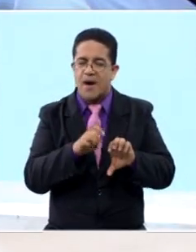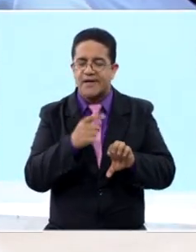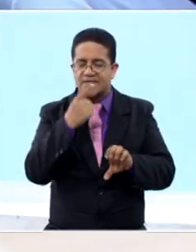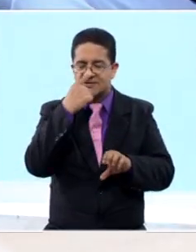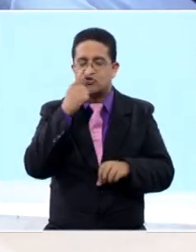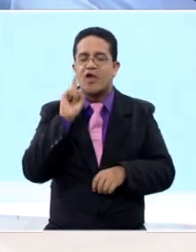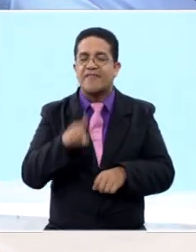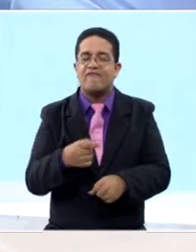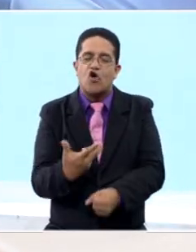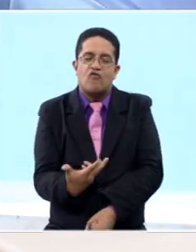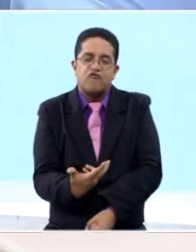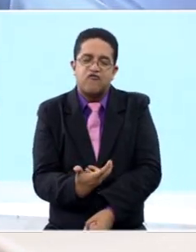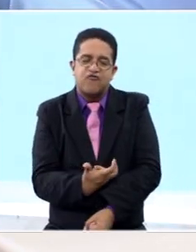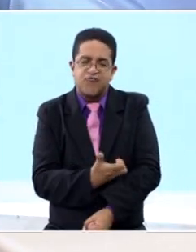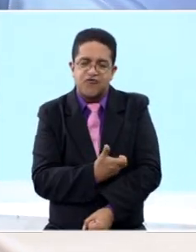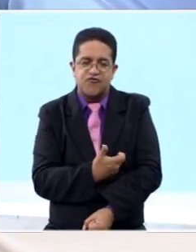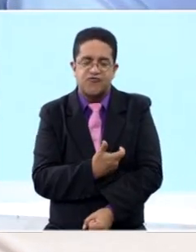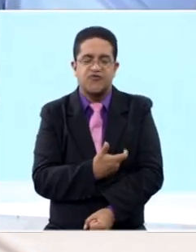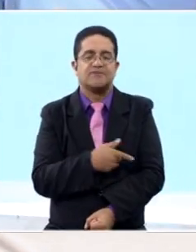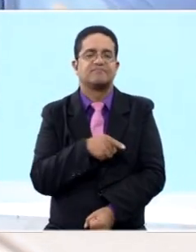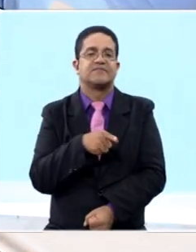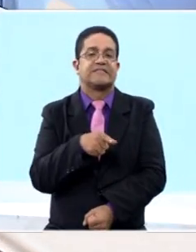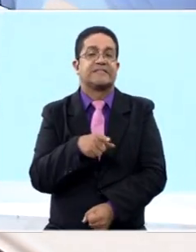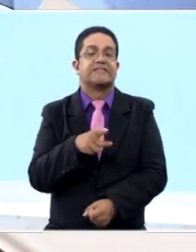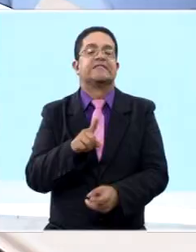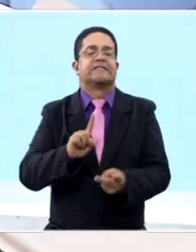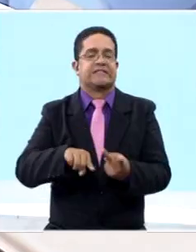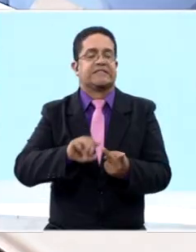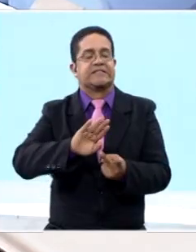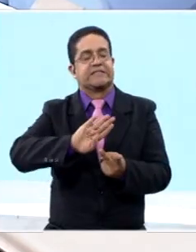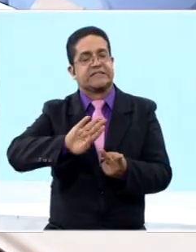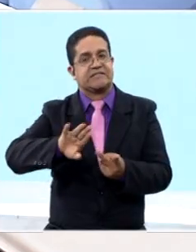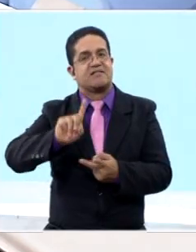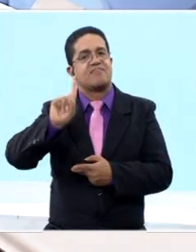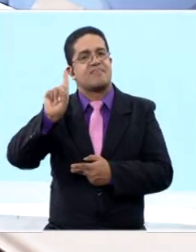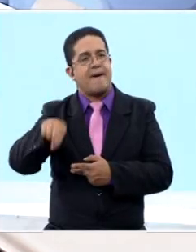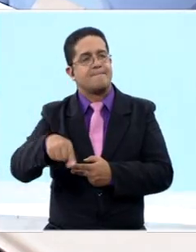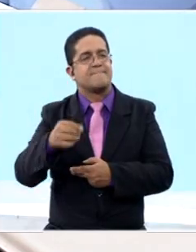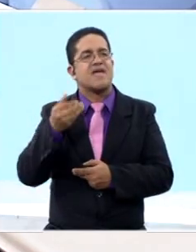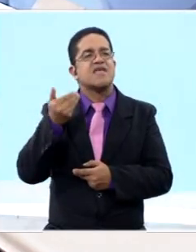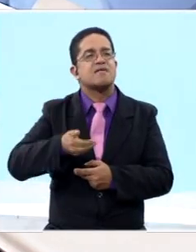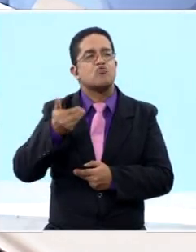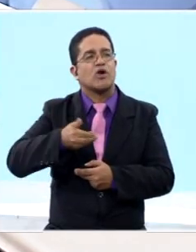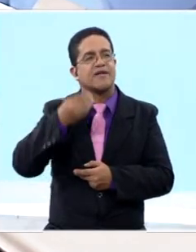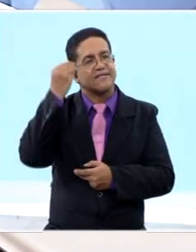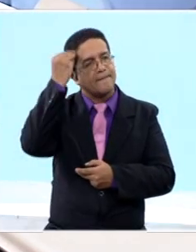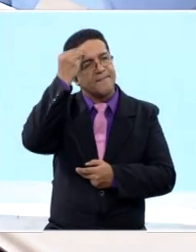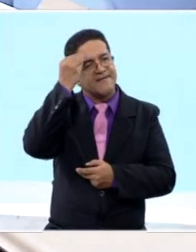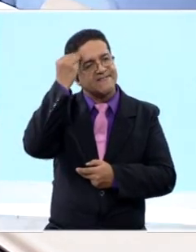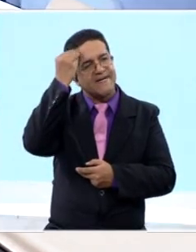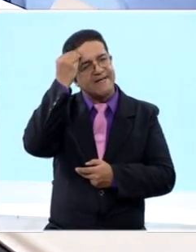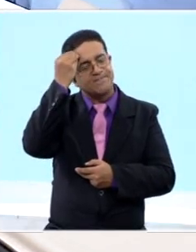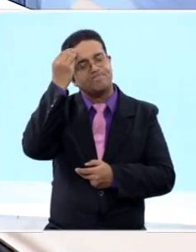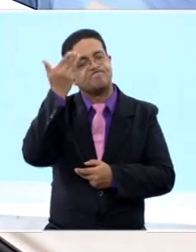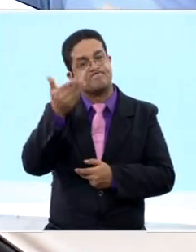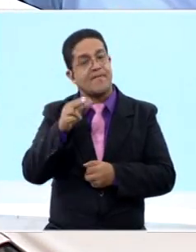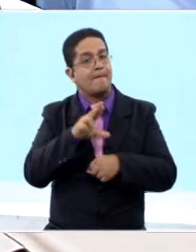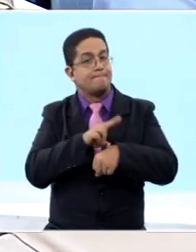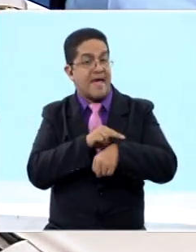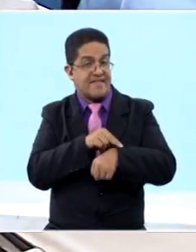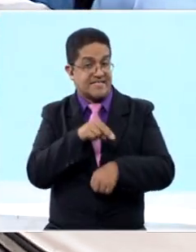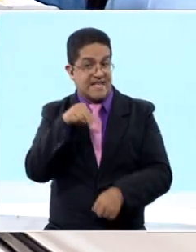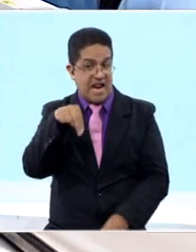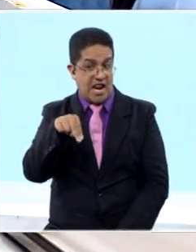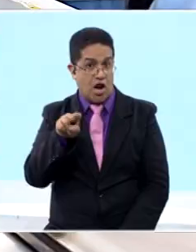el fármaco adecuado que se vaya a fijar allí. Por otro lado, también es importante considerar, por supuesto, que la medicina nuclear,